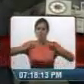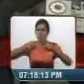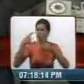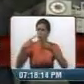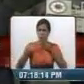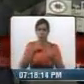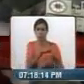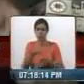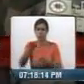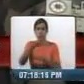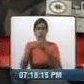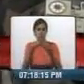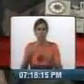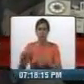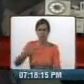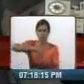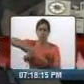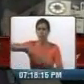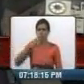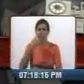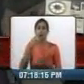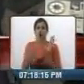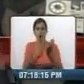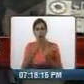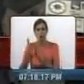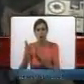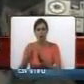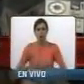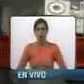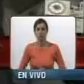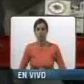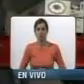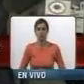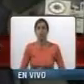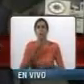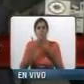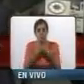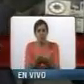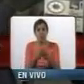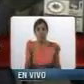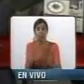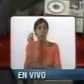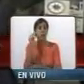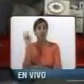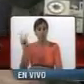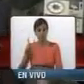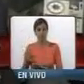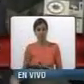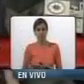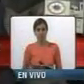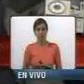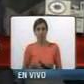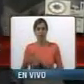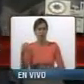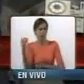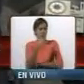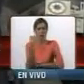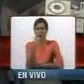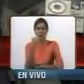Venezuela para garantizar el orden. Pido a todos los venezolanos que no nos dejemos